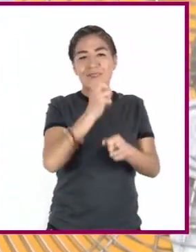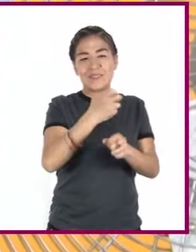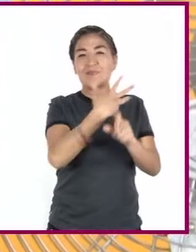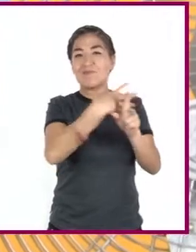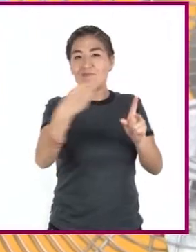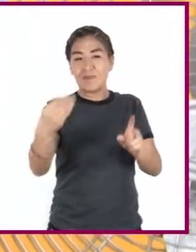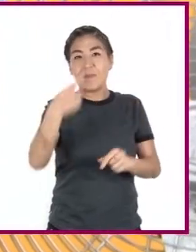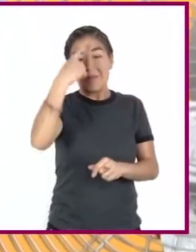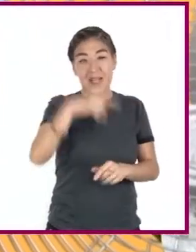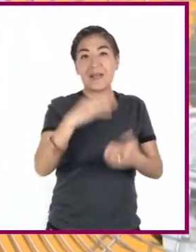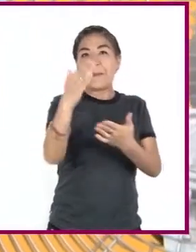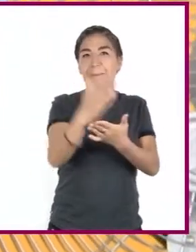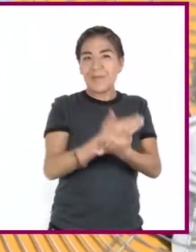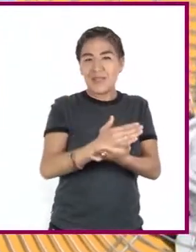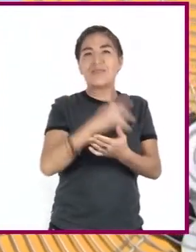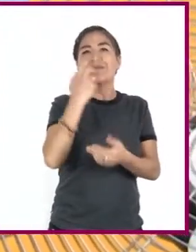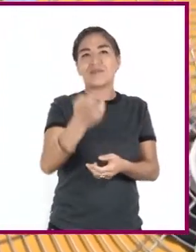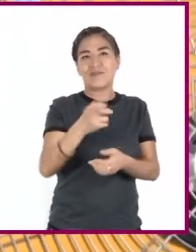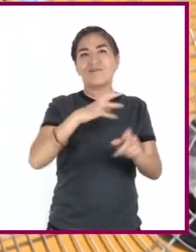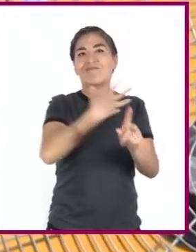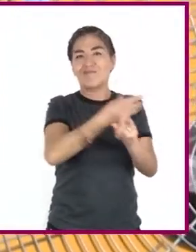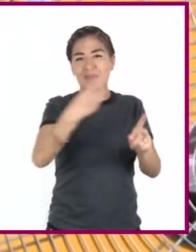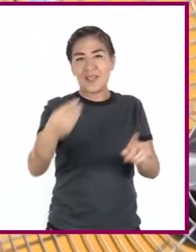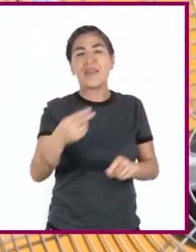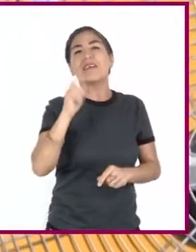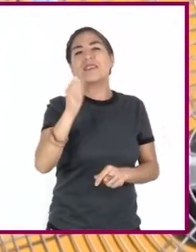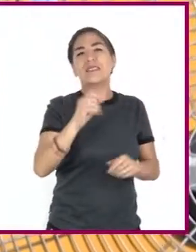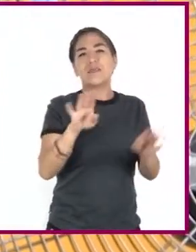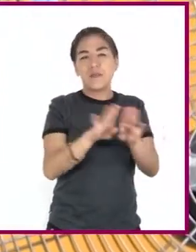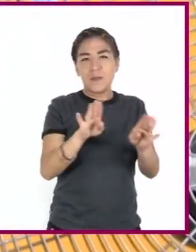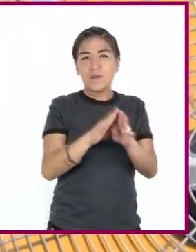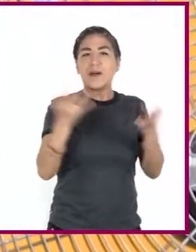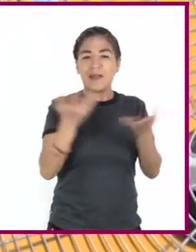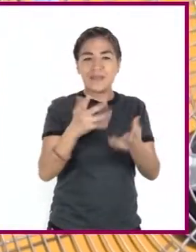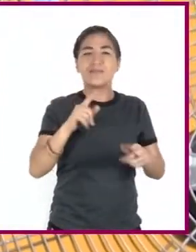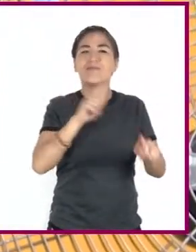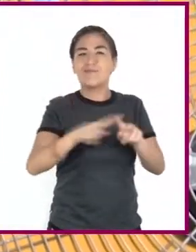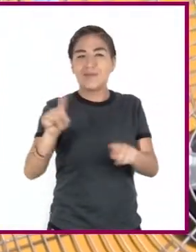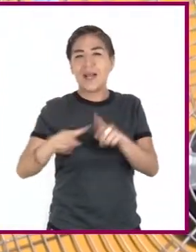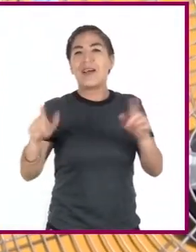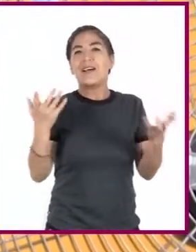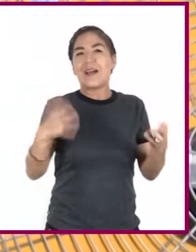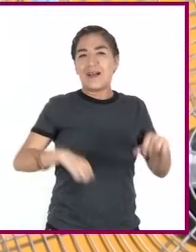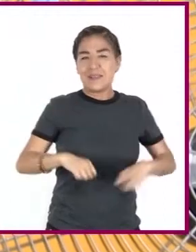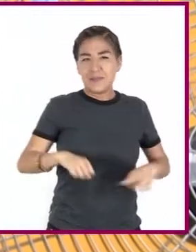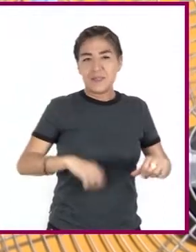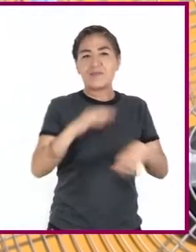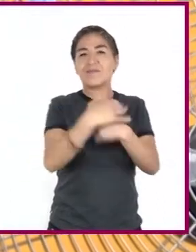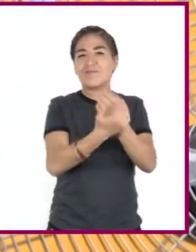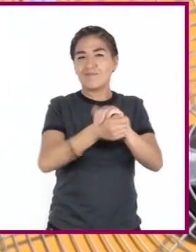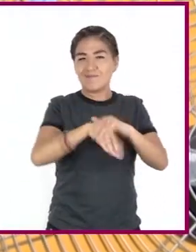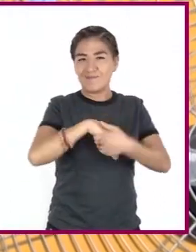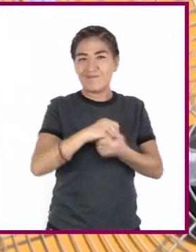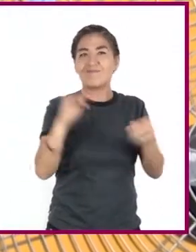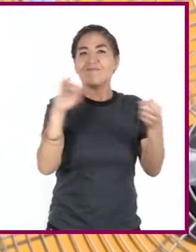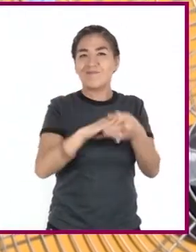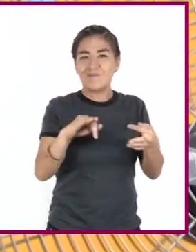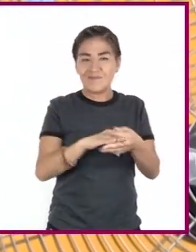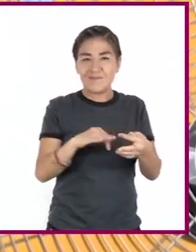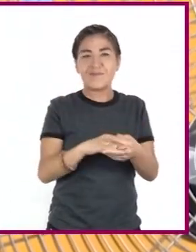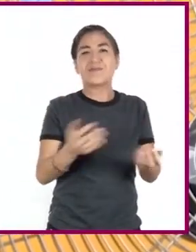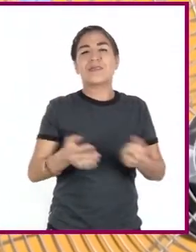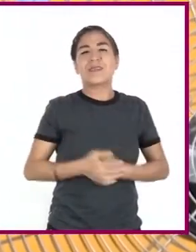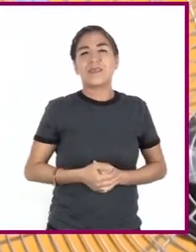los contagios, las autoridades sanitarias nos invitan a realizar algunas acciones como lavarnos las manos